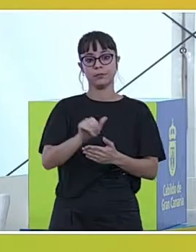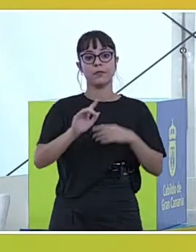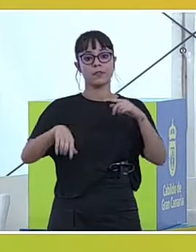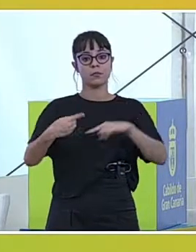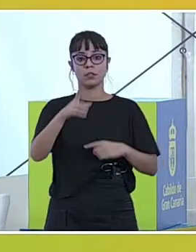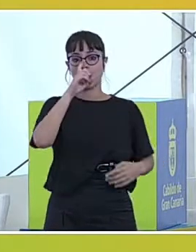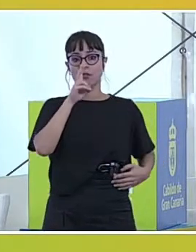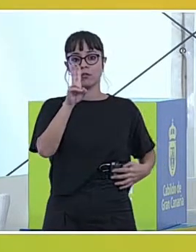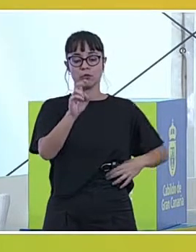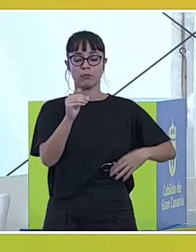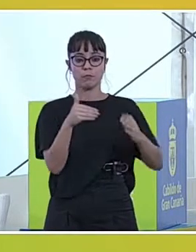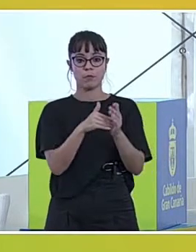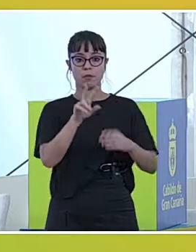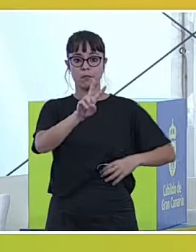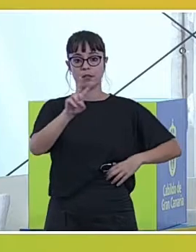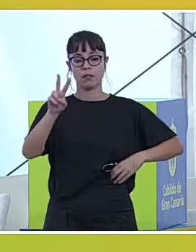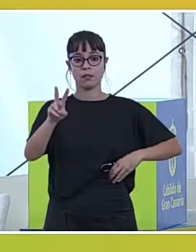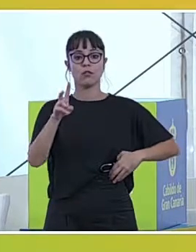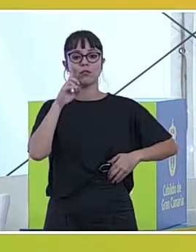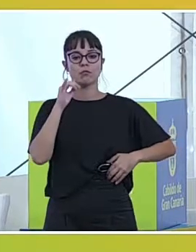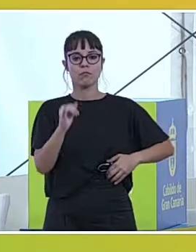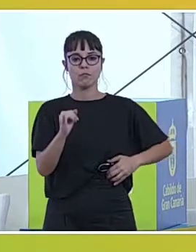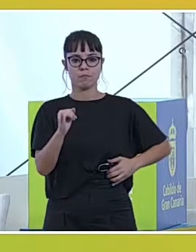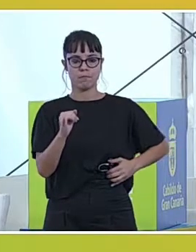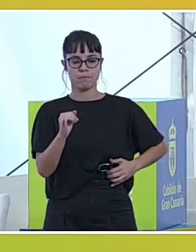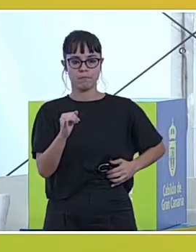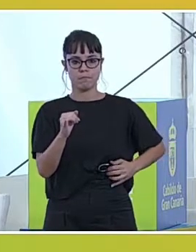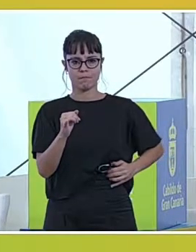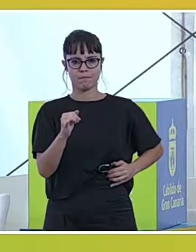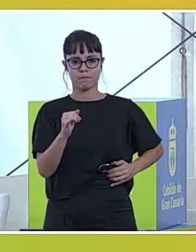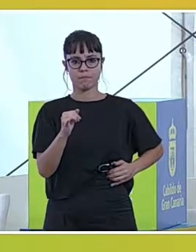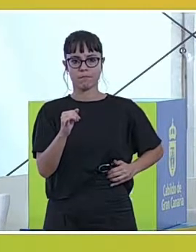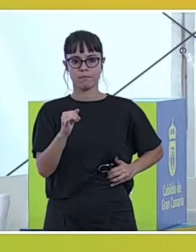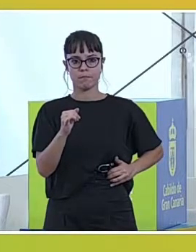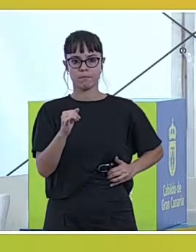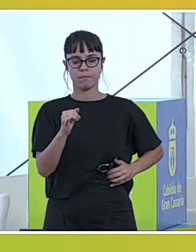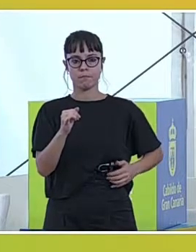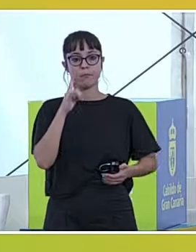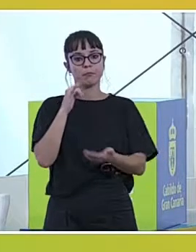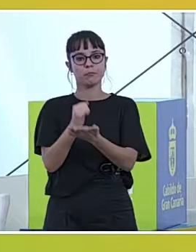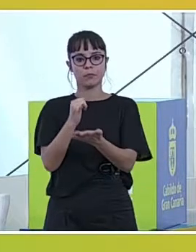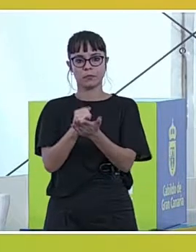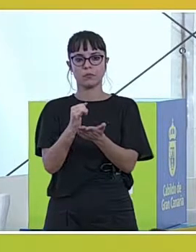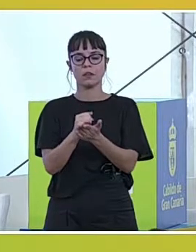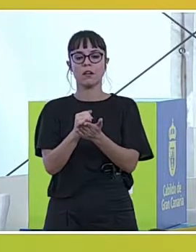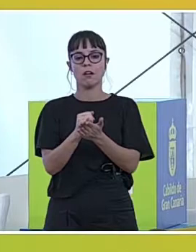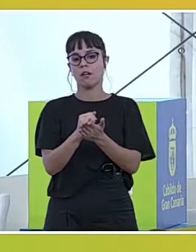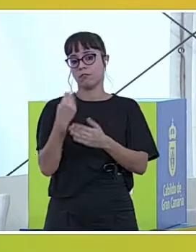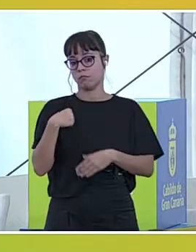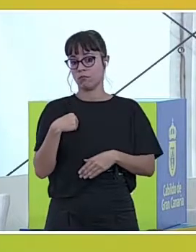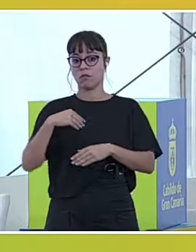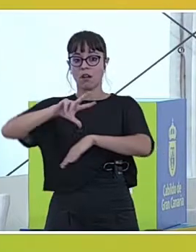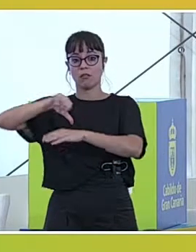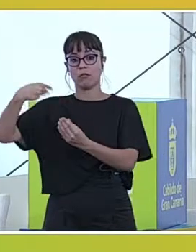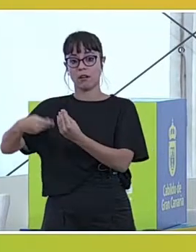con la creación de un banco de ensayos experimental, también financiado por este convenio creado con el Cabildo de Gran Canaria. Todas